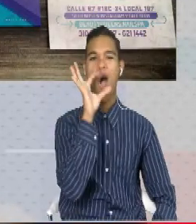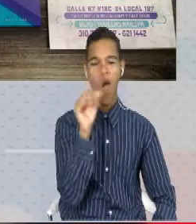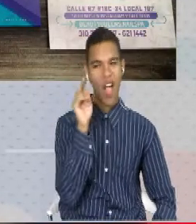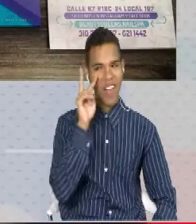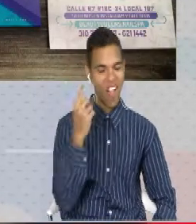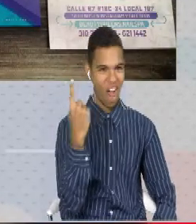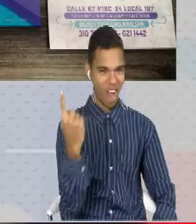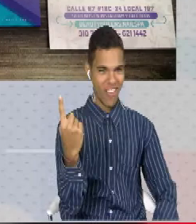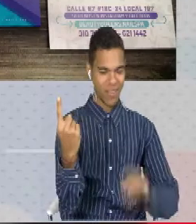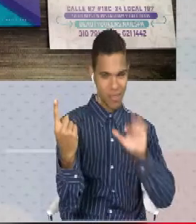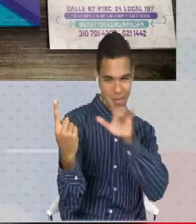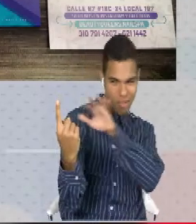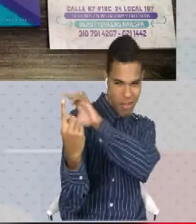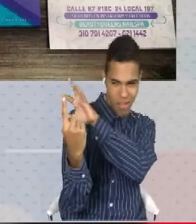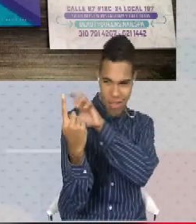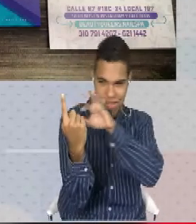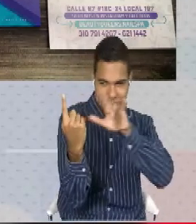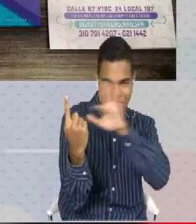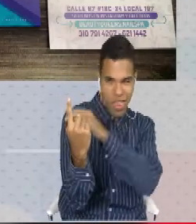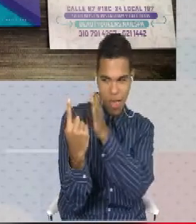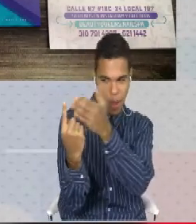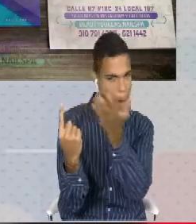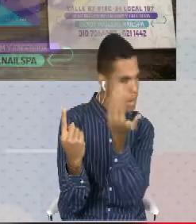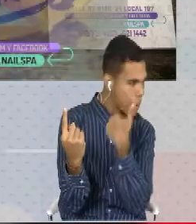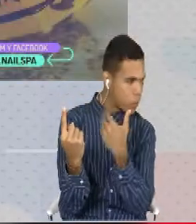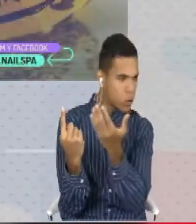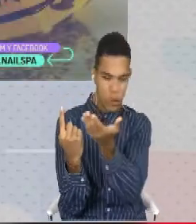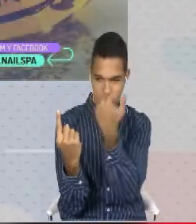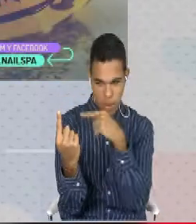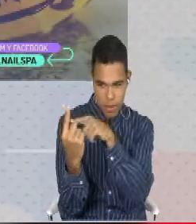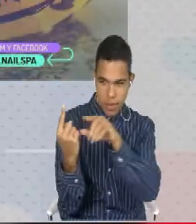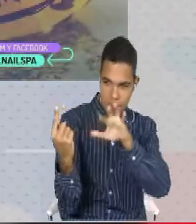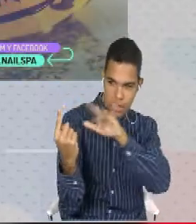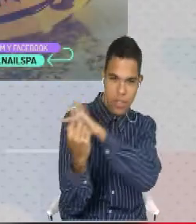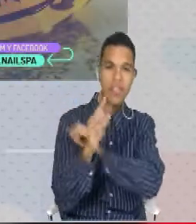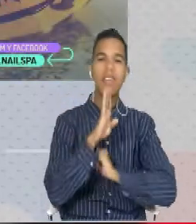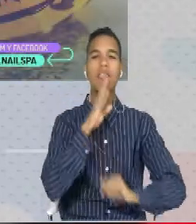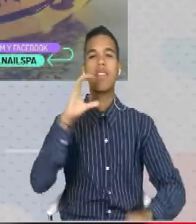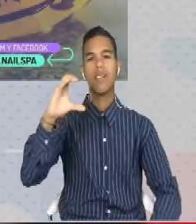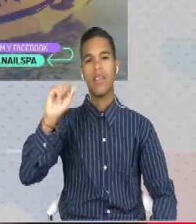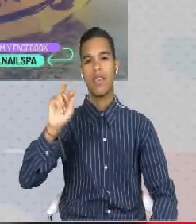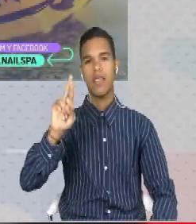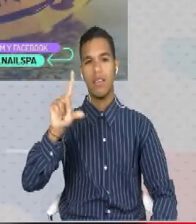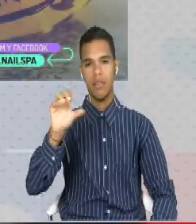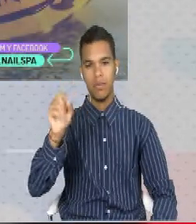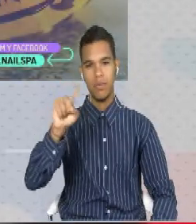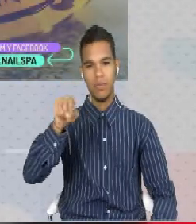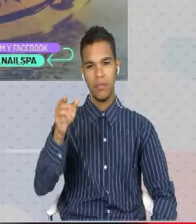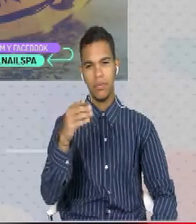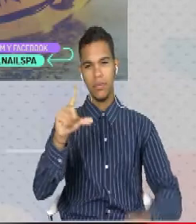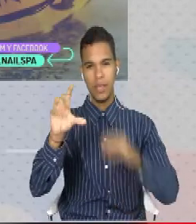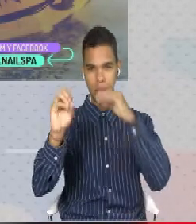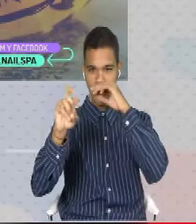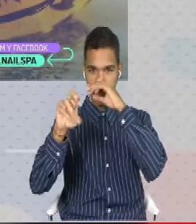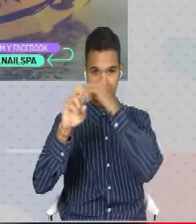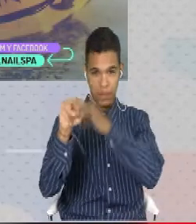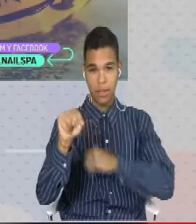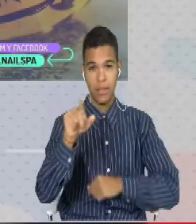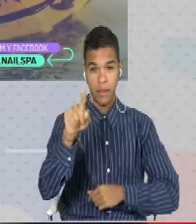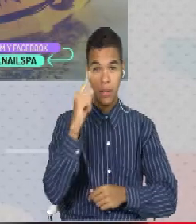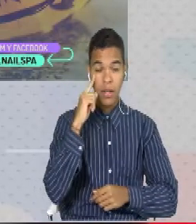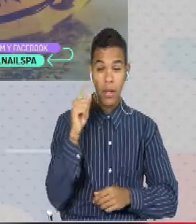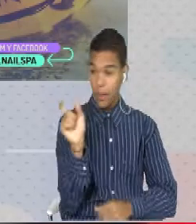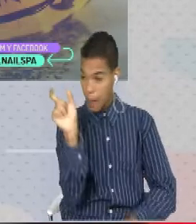estoy convenciendo para que se venga con nosotros para el programa, a Carlos López. ¡Feliz! No, él está